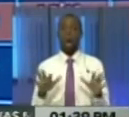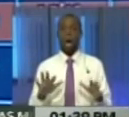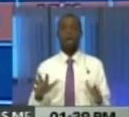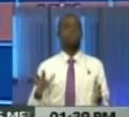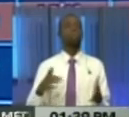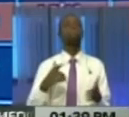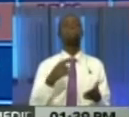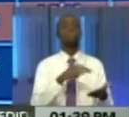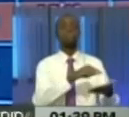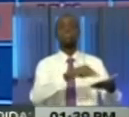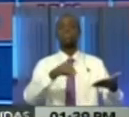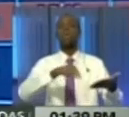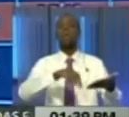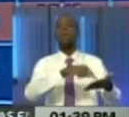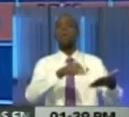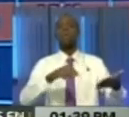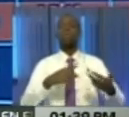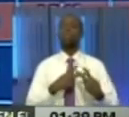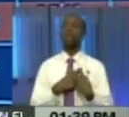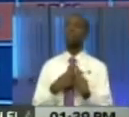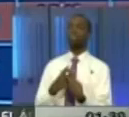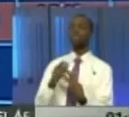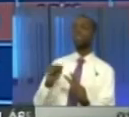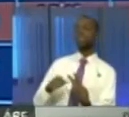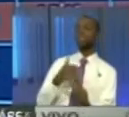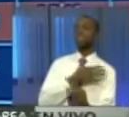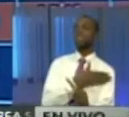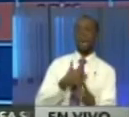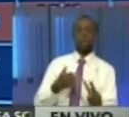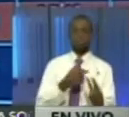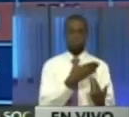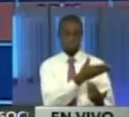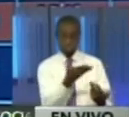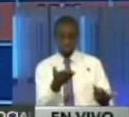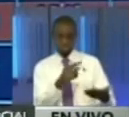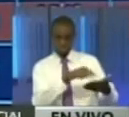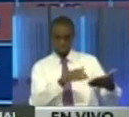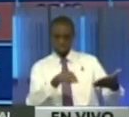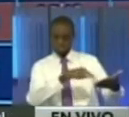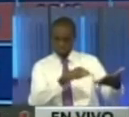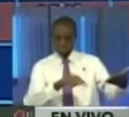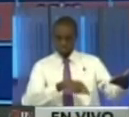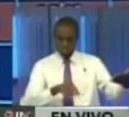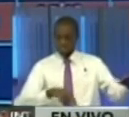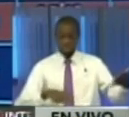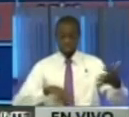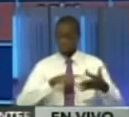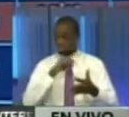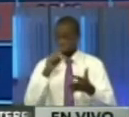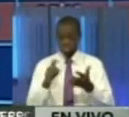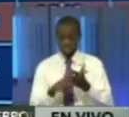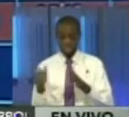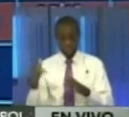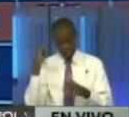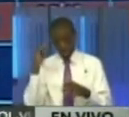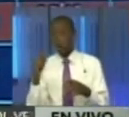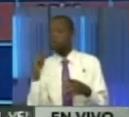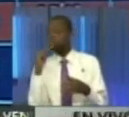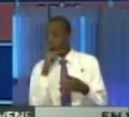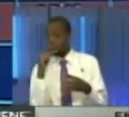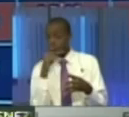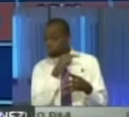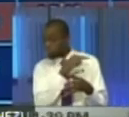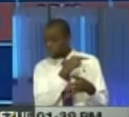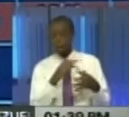de voluntad, como digo de nuevo, hacia finales de octubre, en caso de que se cumpliese con todos los requisitos